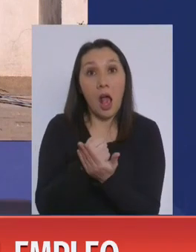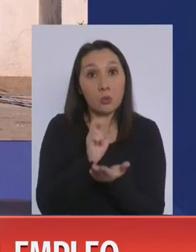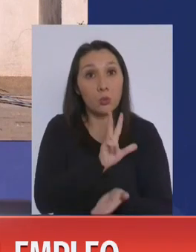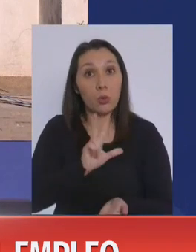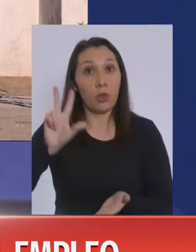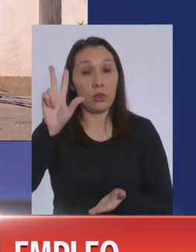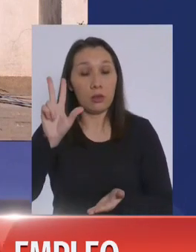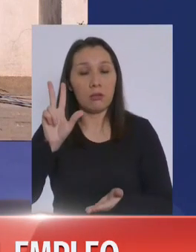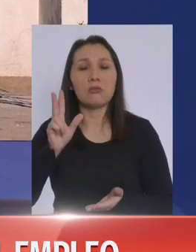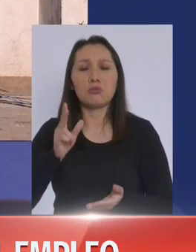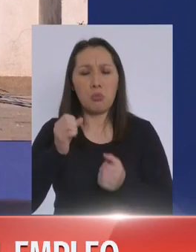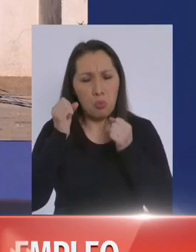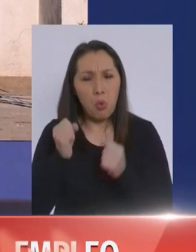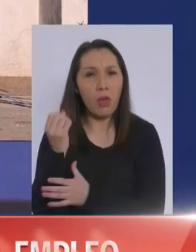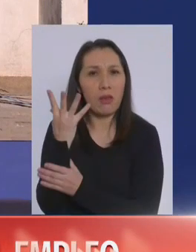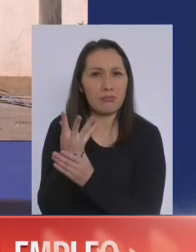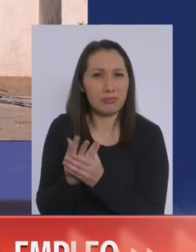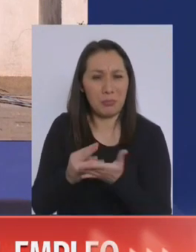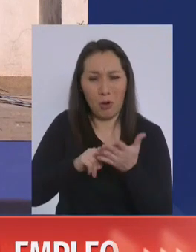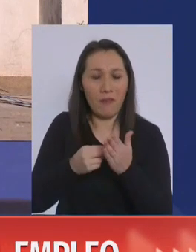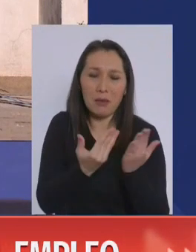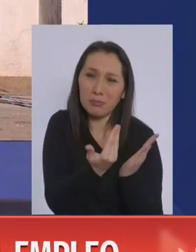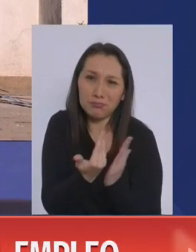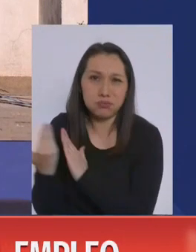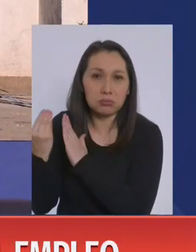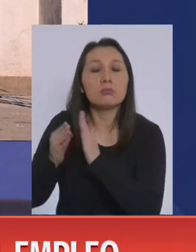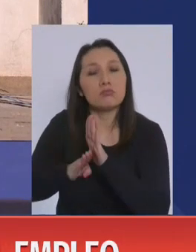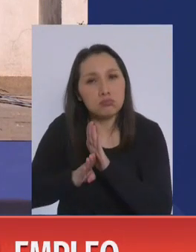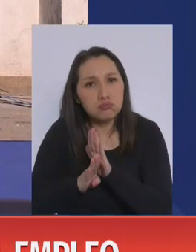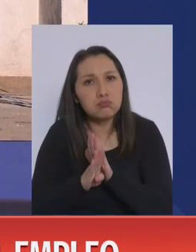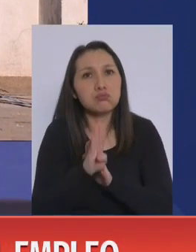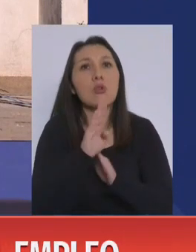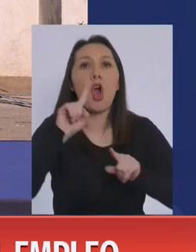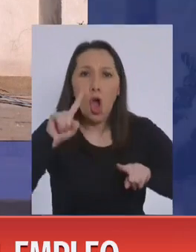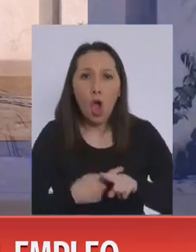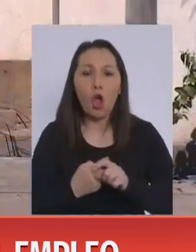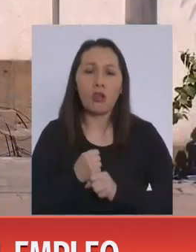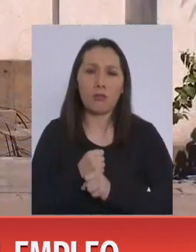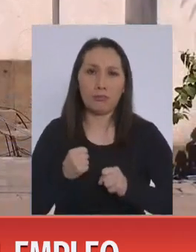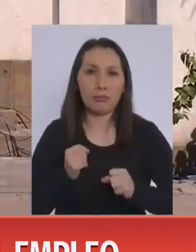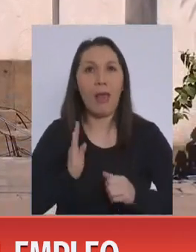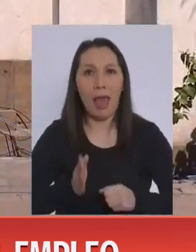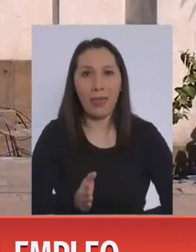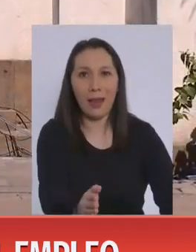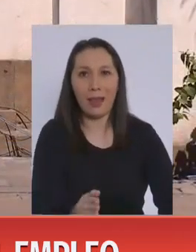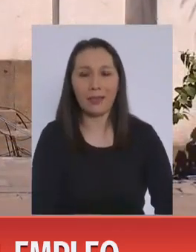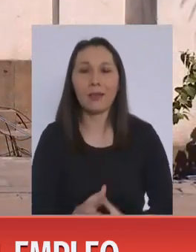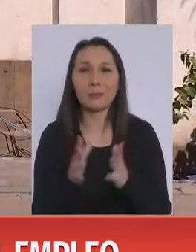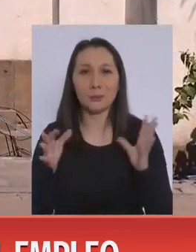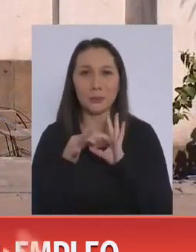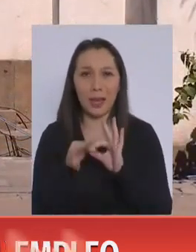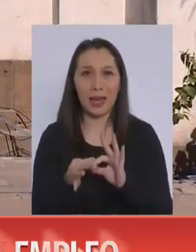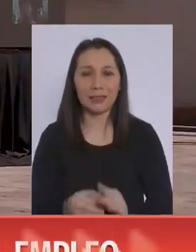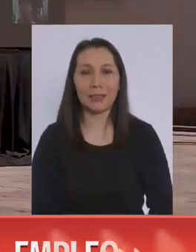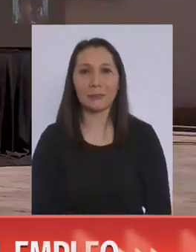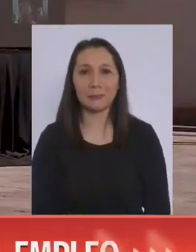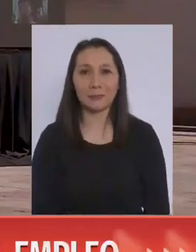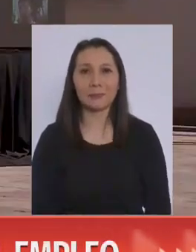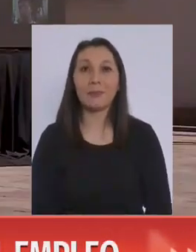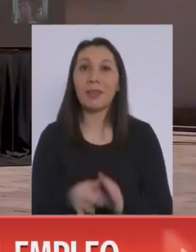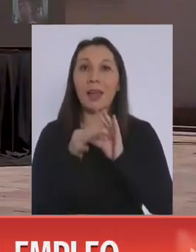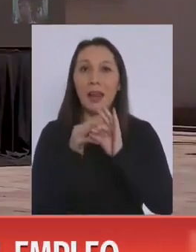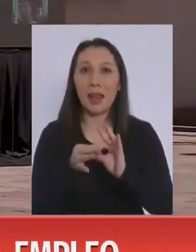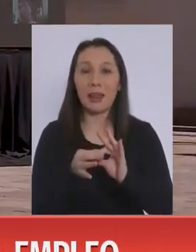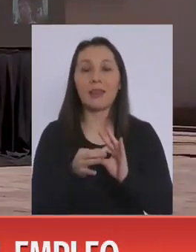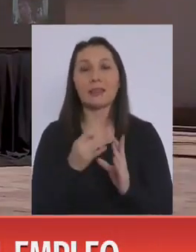Dios superaremos esta adversidad y saldremos nuevamente adelante. Muchas gracias. Agradecemos las